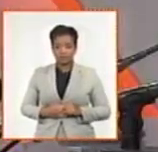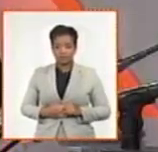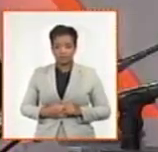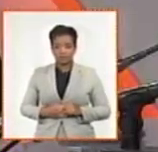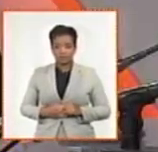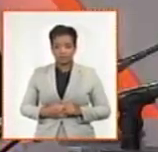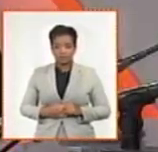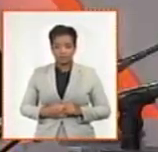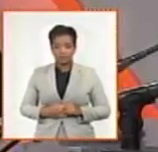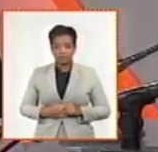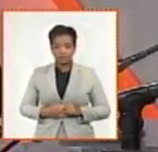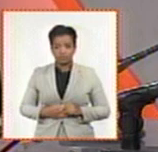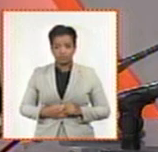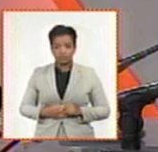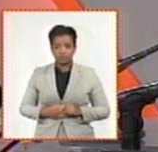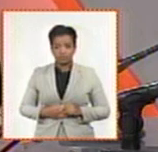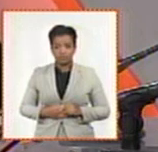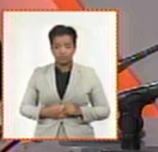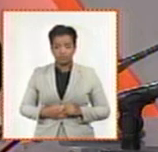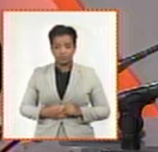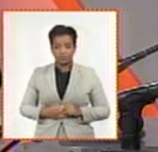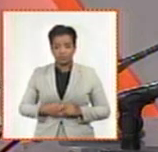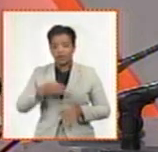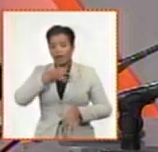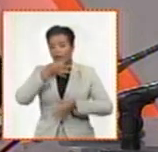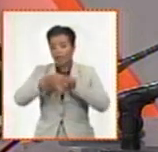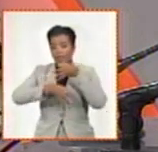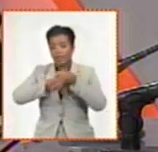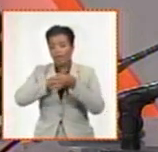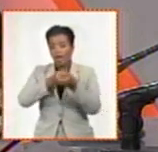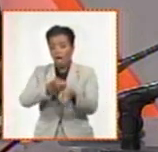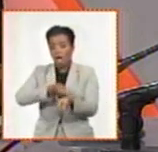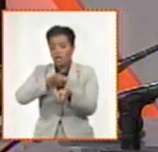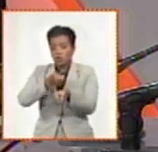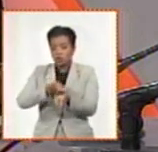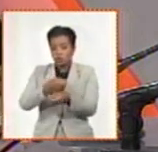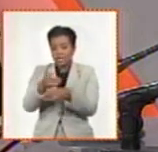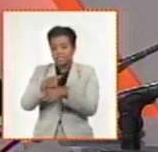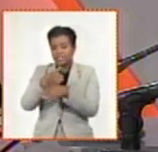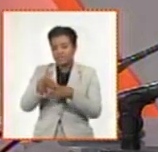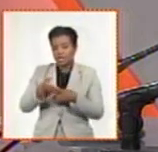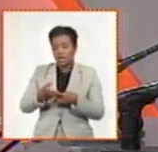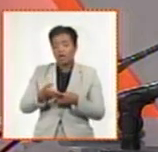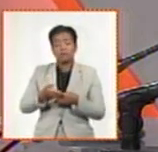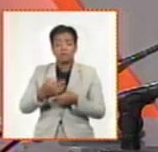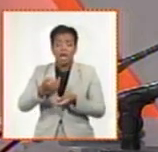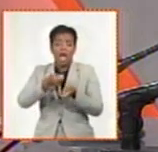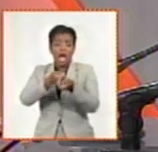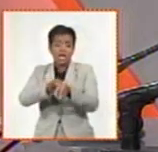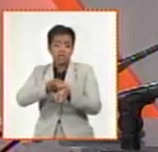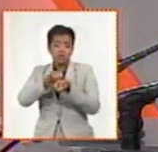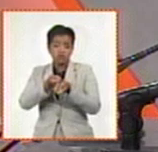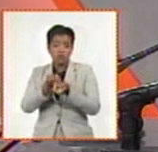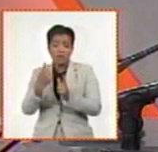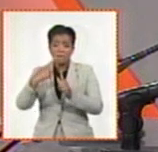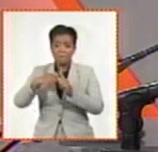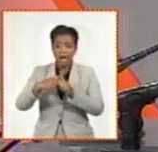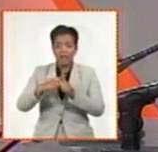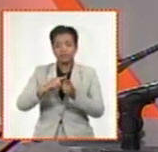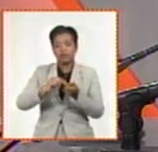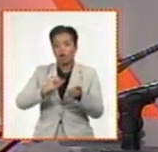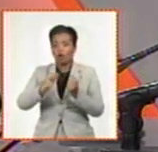Bueno, yo creo que no hay que explicar mucho el término agroecología, agricultura y ecología juntos, ¿no? Esa es una fórmula muy